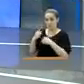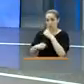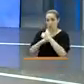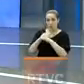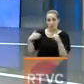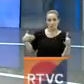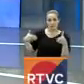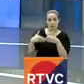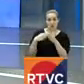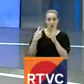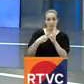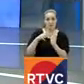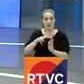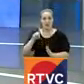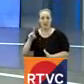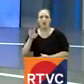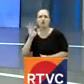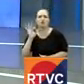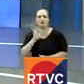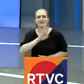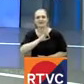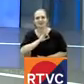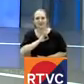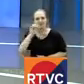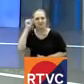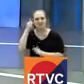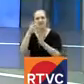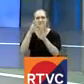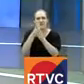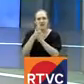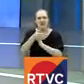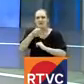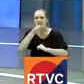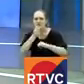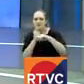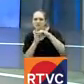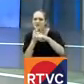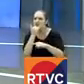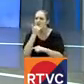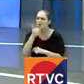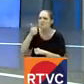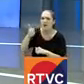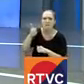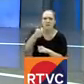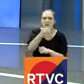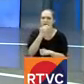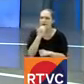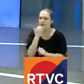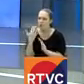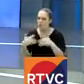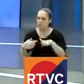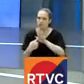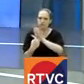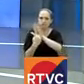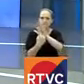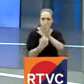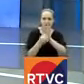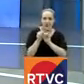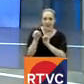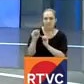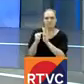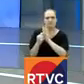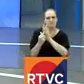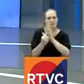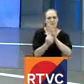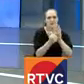los sábados, abrimos un espacio para contarles las noticias positivas, las historias de las personas que son ejemplo para nuestro país y que nos inspiran